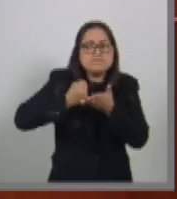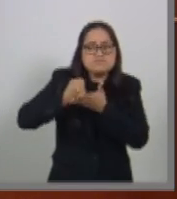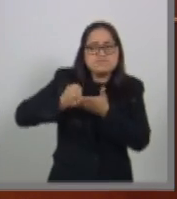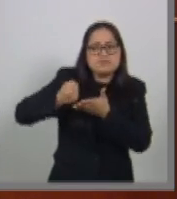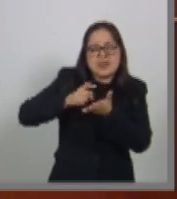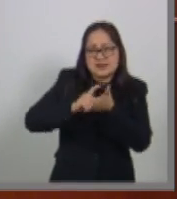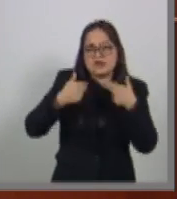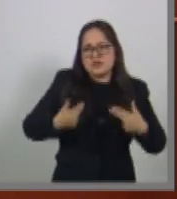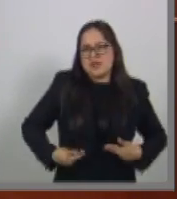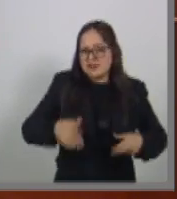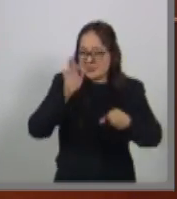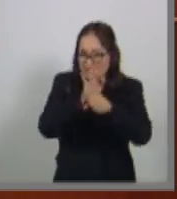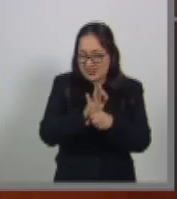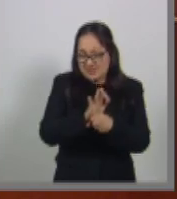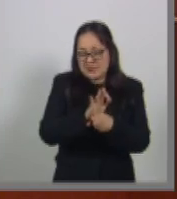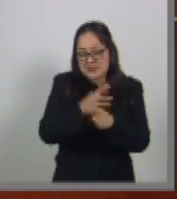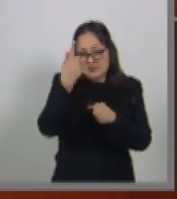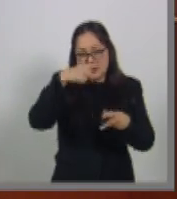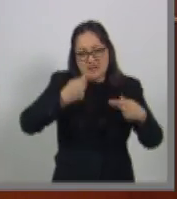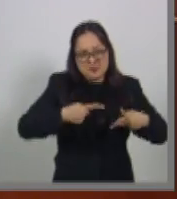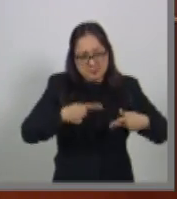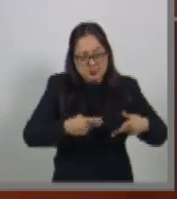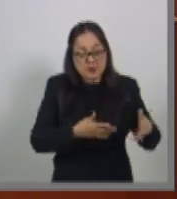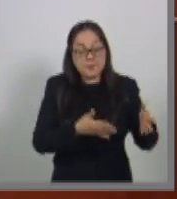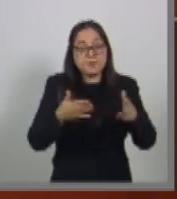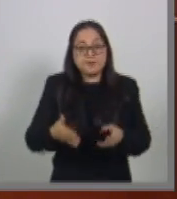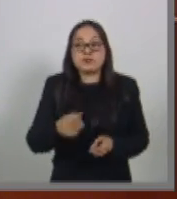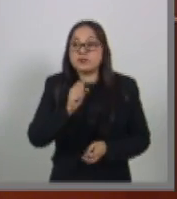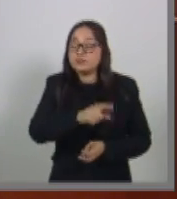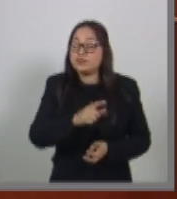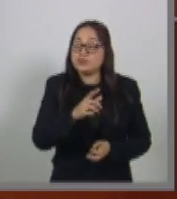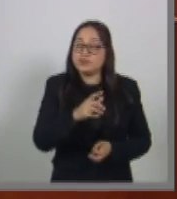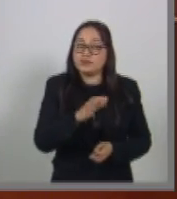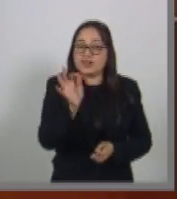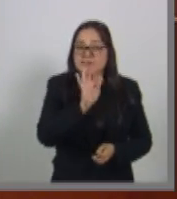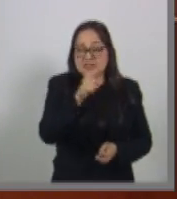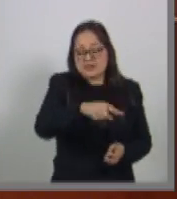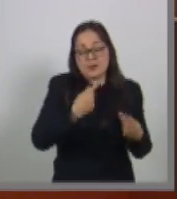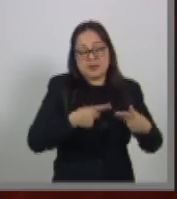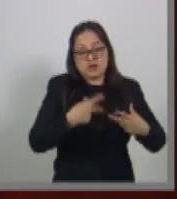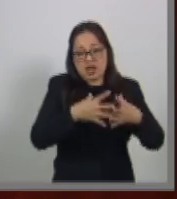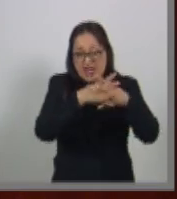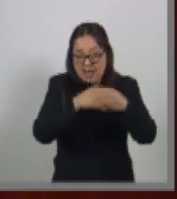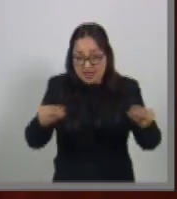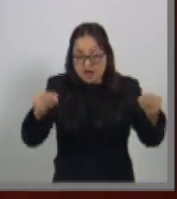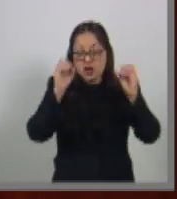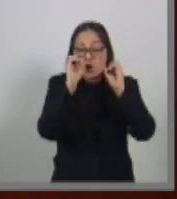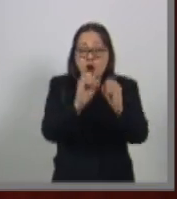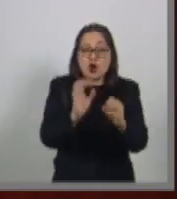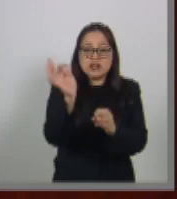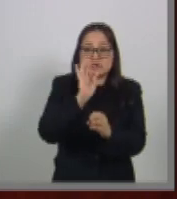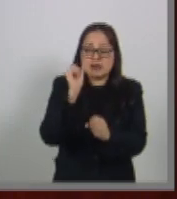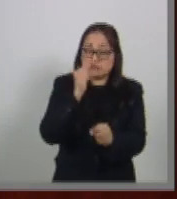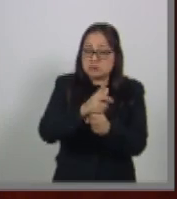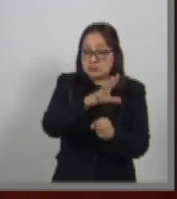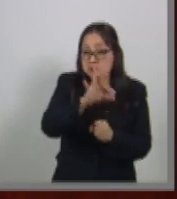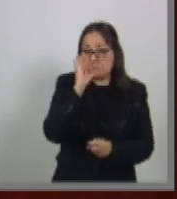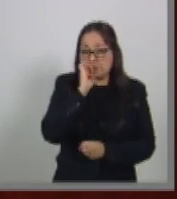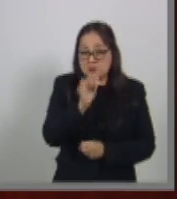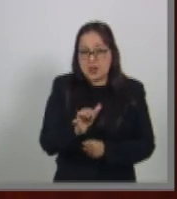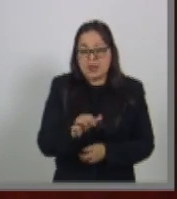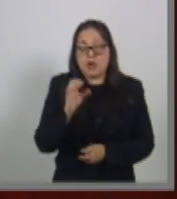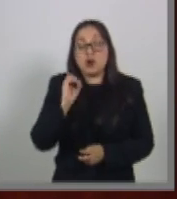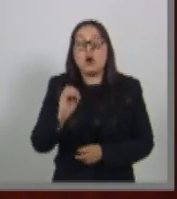de los derechos humanos de las personas que están desaparecidas o no localizadas, así como en